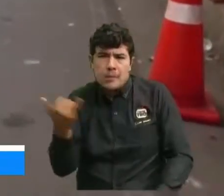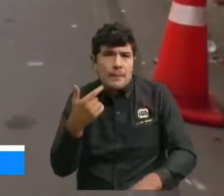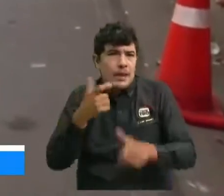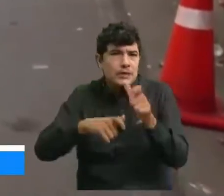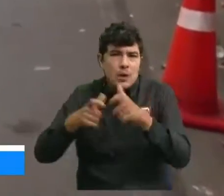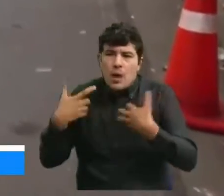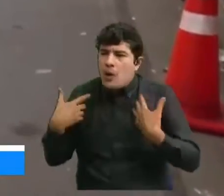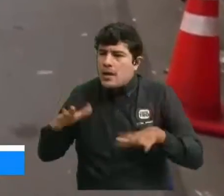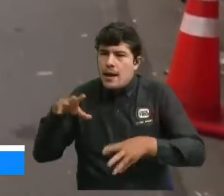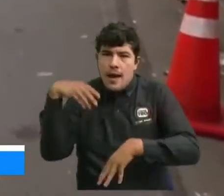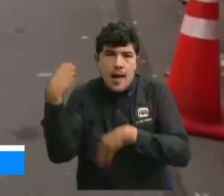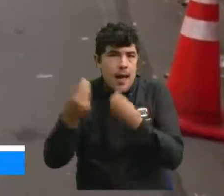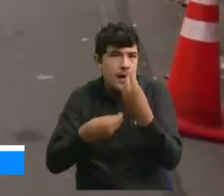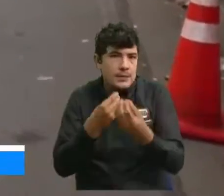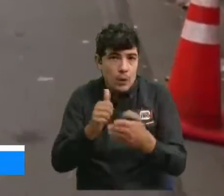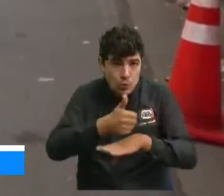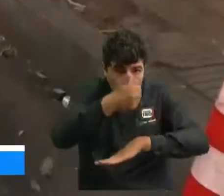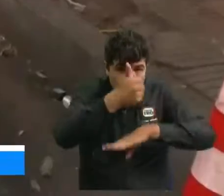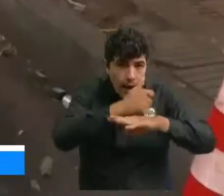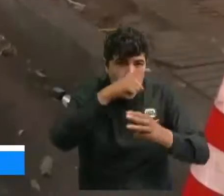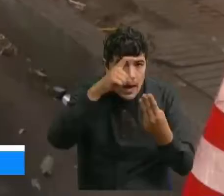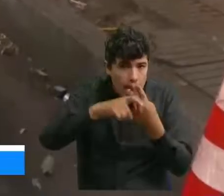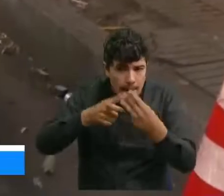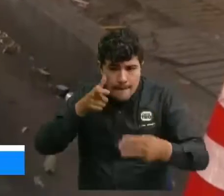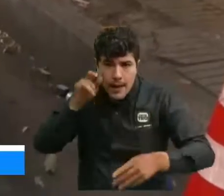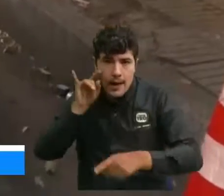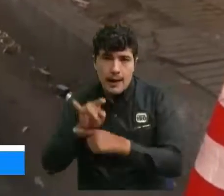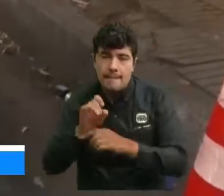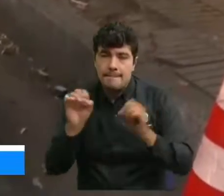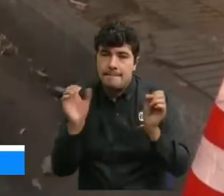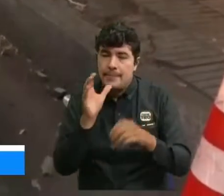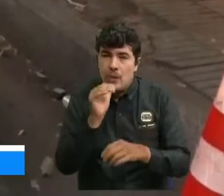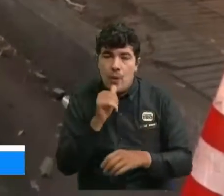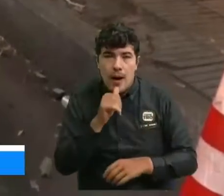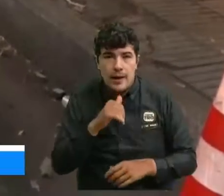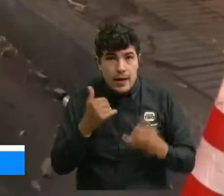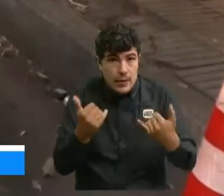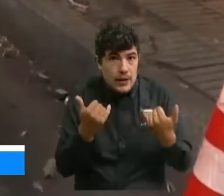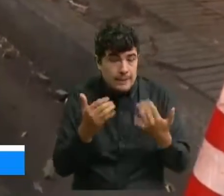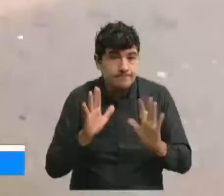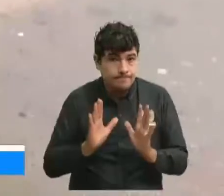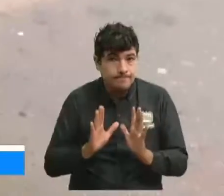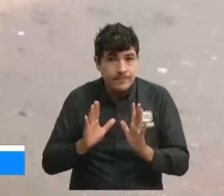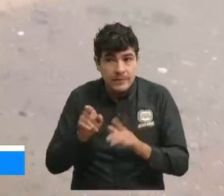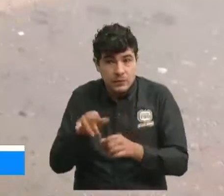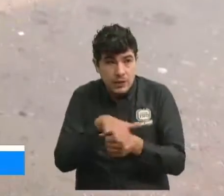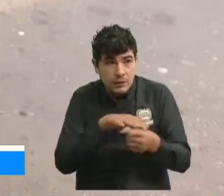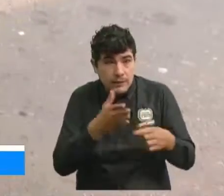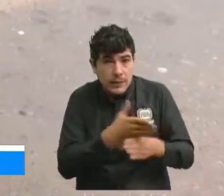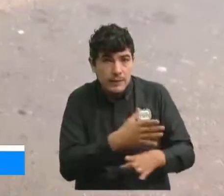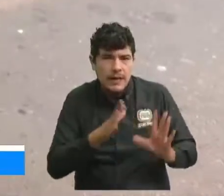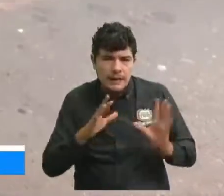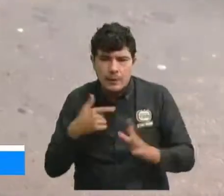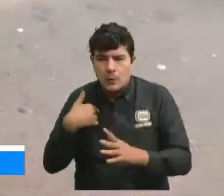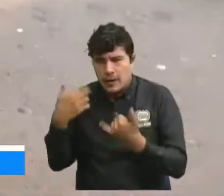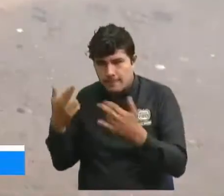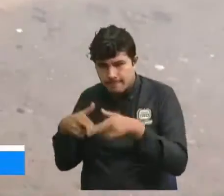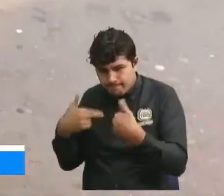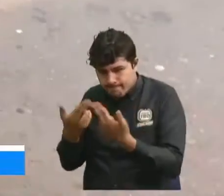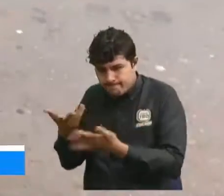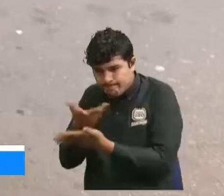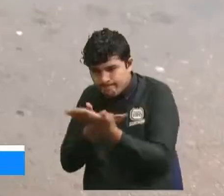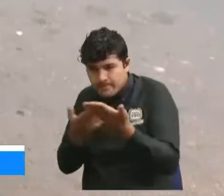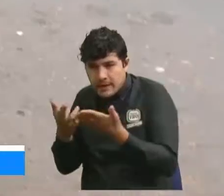no hay autoridad de tránsito. La situación conllevó a que se creara una comisión especial para la revisión no solo del convenio